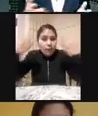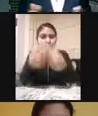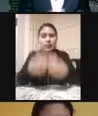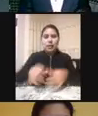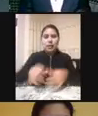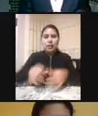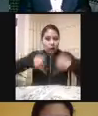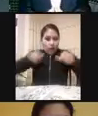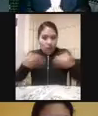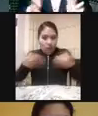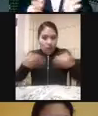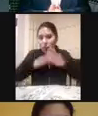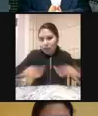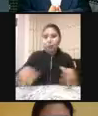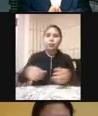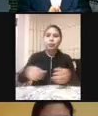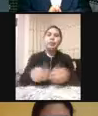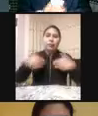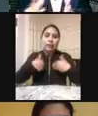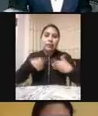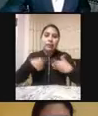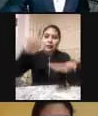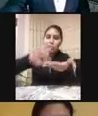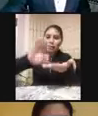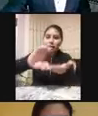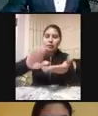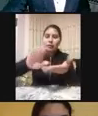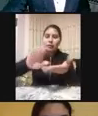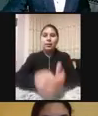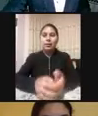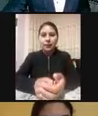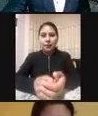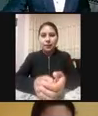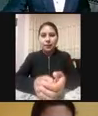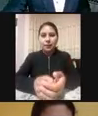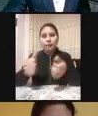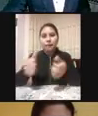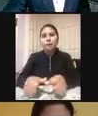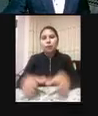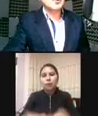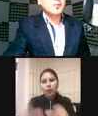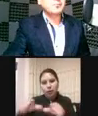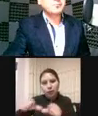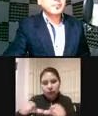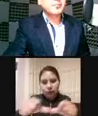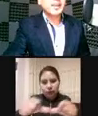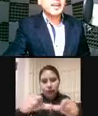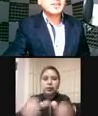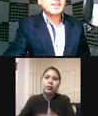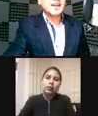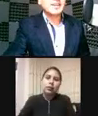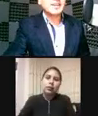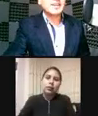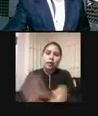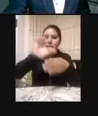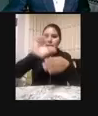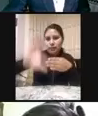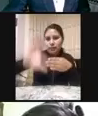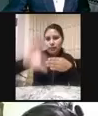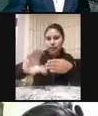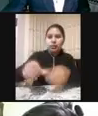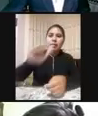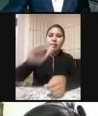con discapacidad. Así que vamos a continuar con el siguiente expositor, el licenciado Adrián